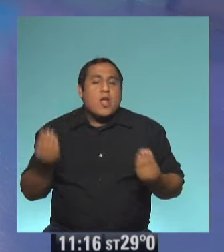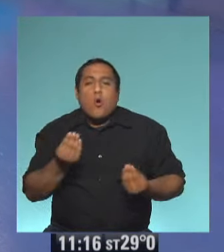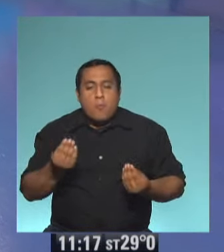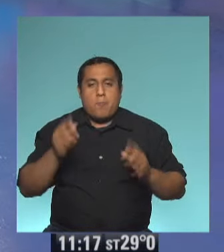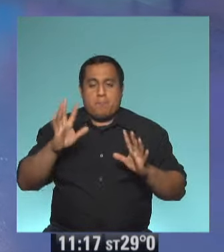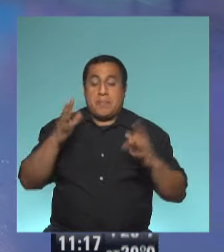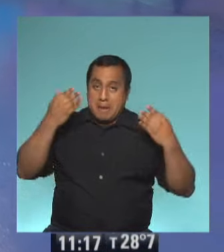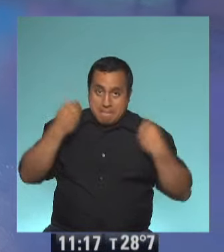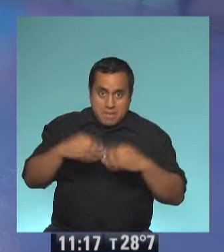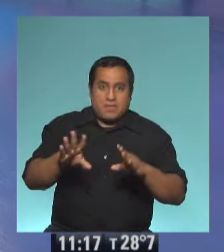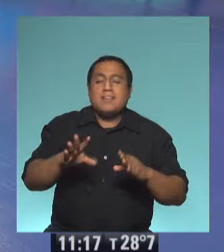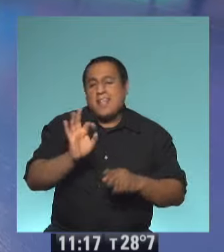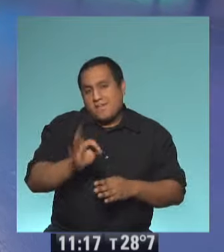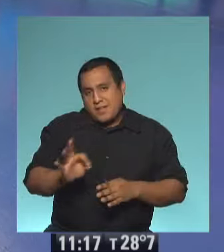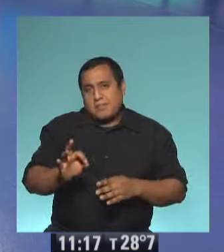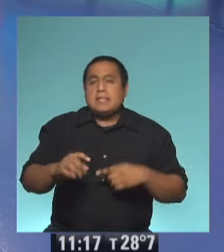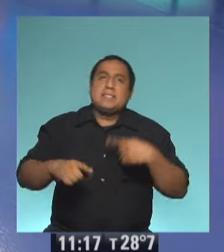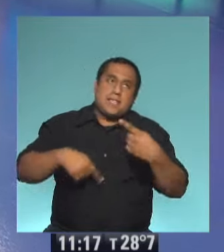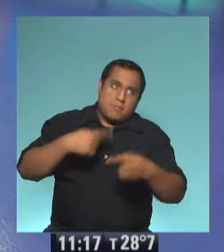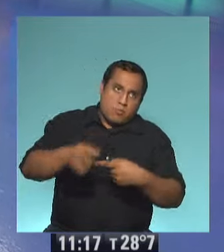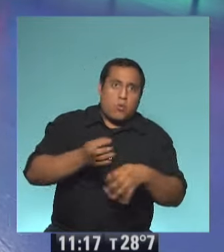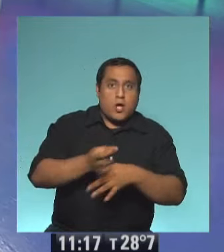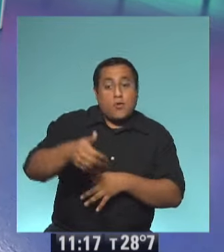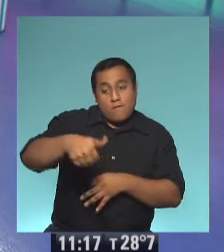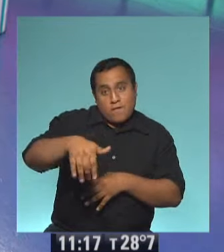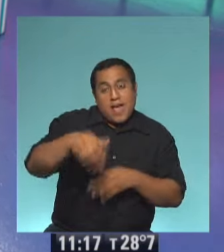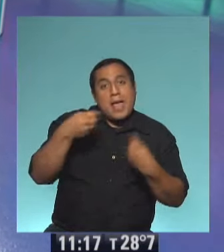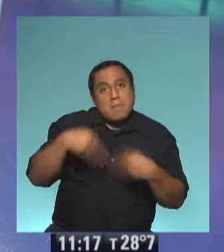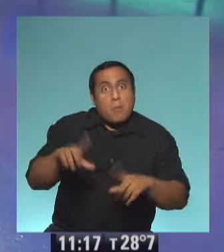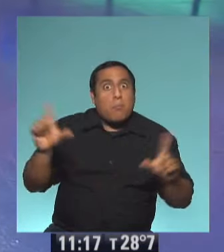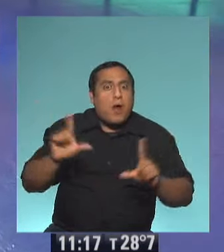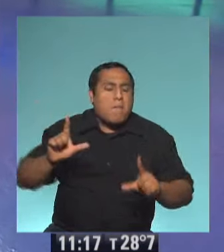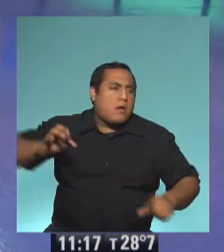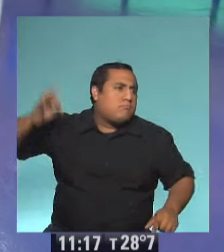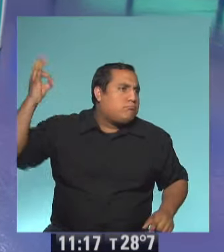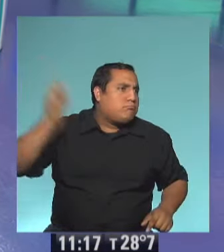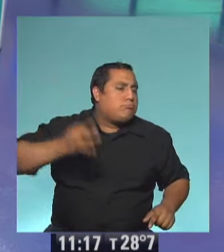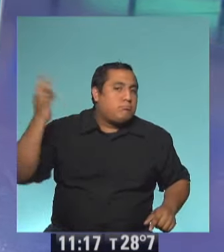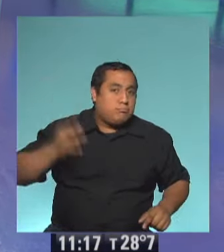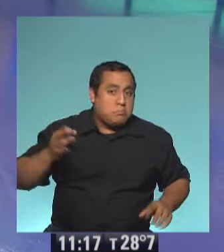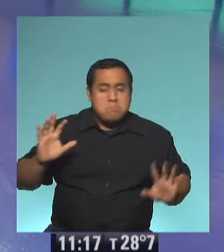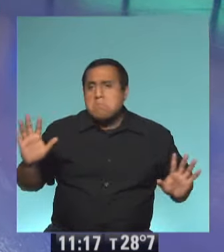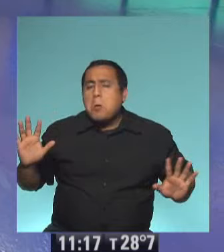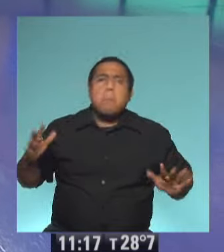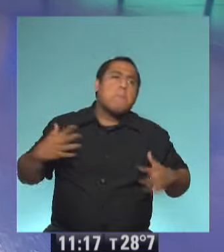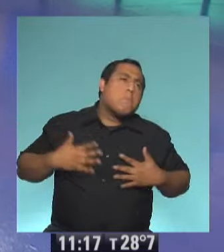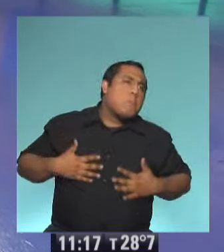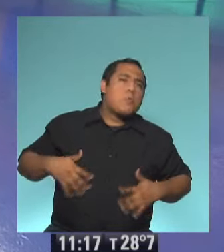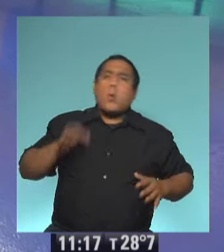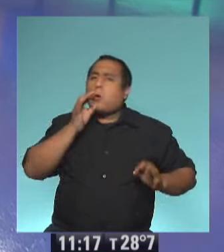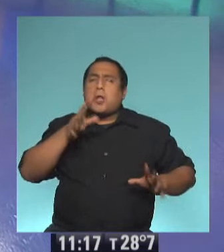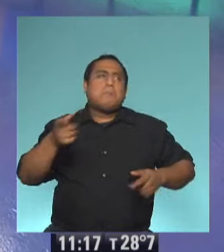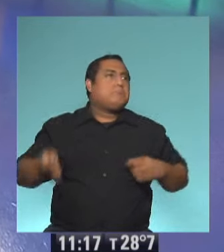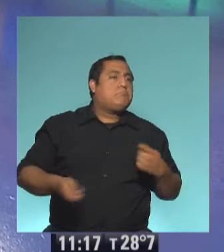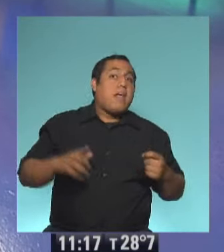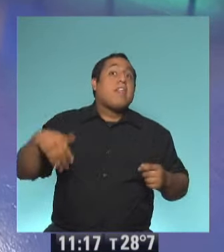al principio ya saben cómo empieza. Seguimos educando, va a comenzar, tenemos un programa que es genial. Libre. Hasta ahí nada. Hasta ahí libre, lo que quieran. Pero